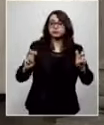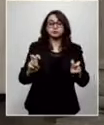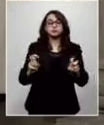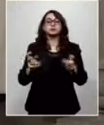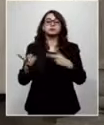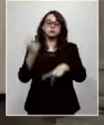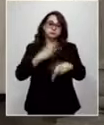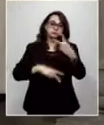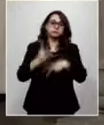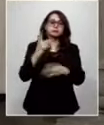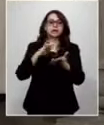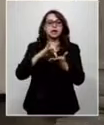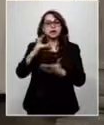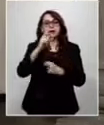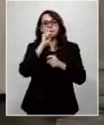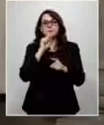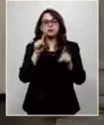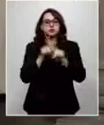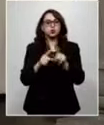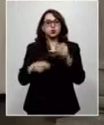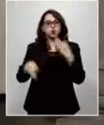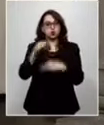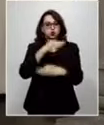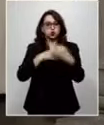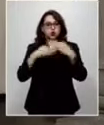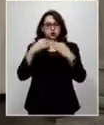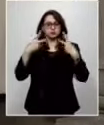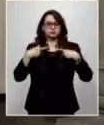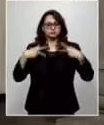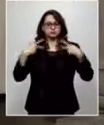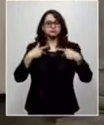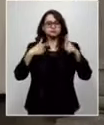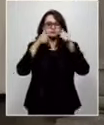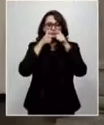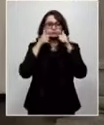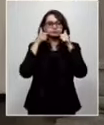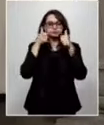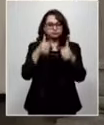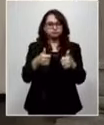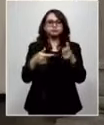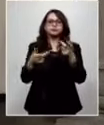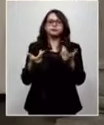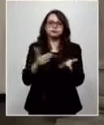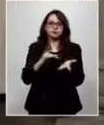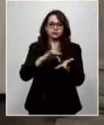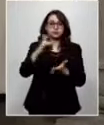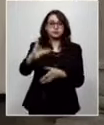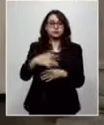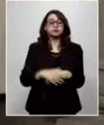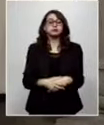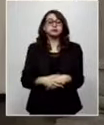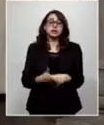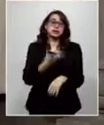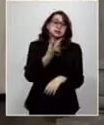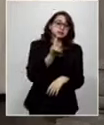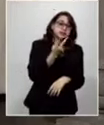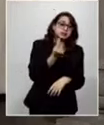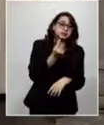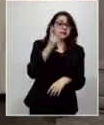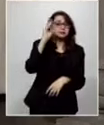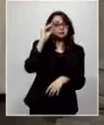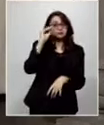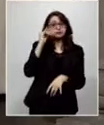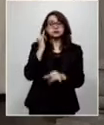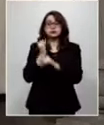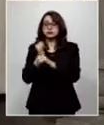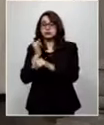y la presencia de todas y todos ustedes en este acto. Y también agradecemos a quienes siguieron la transmisión en vivo por